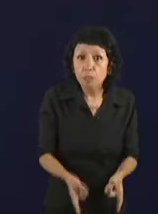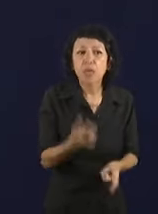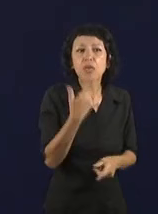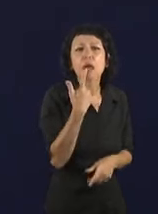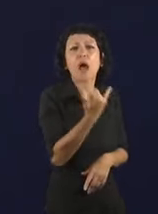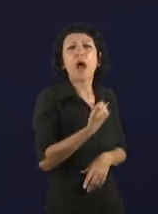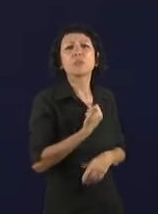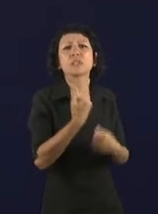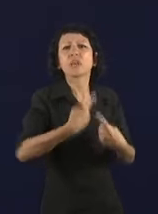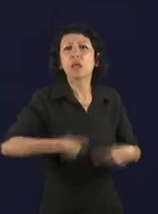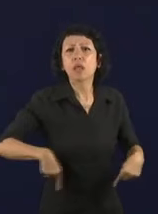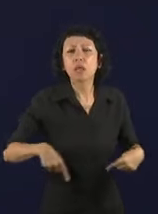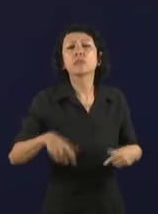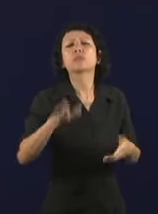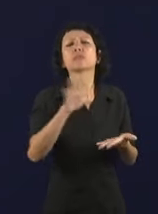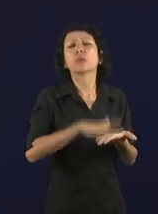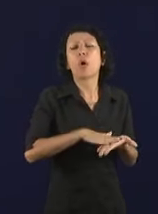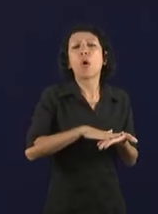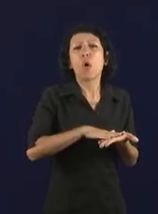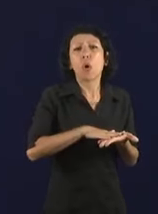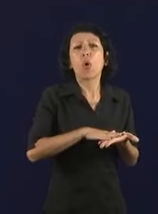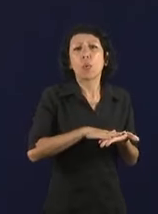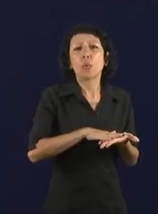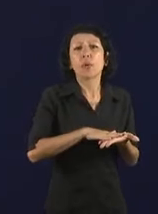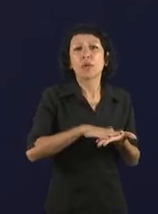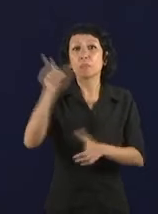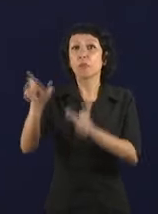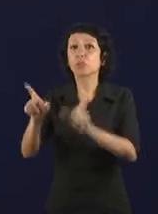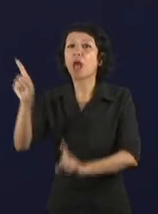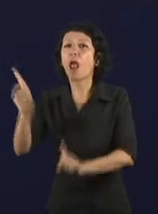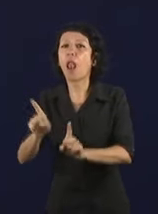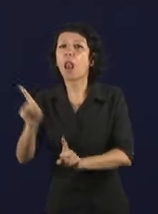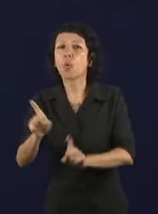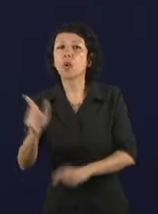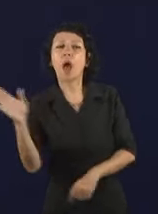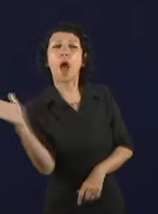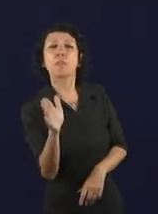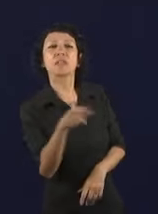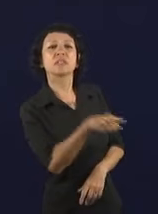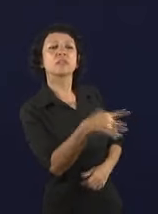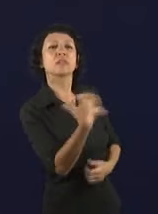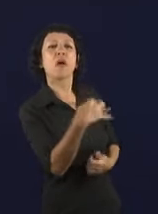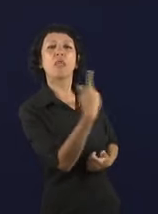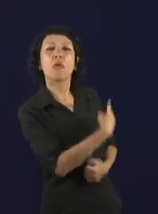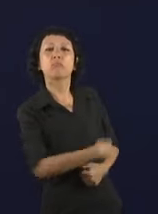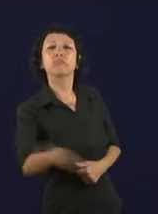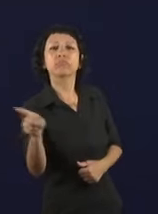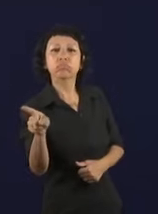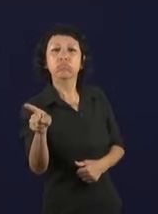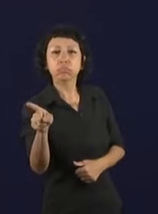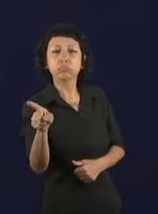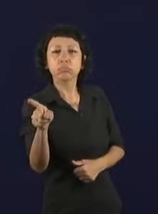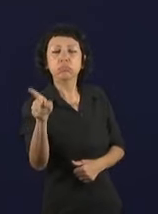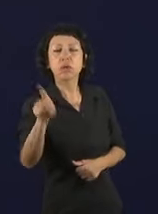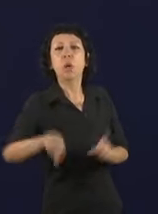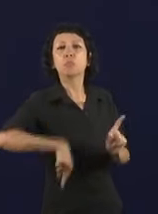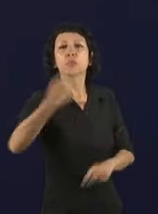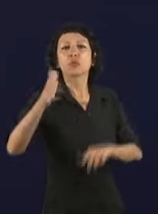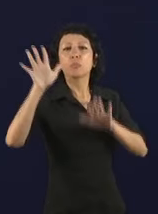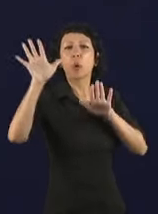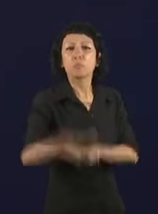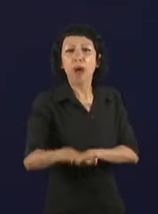eh acerca de las de los aprietes o de las amenazas para participar del próximo paro convocado